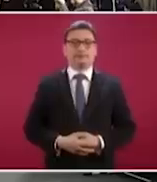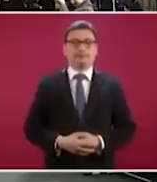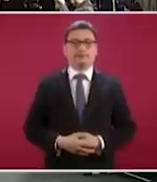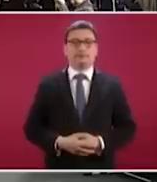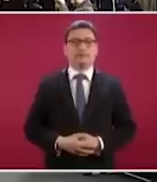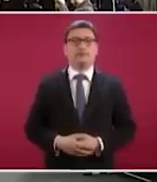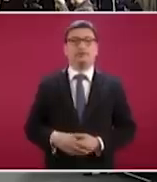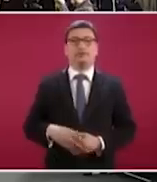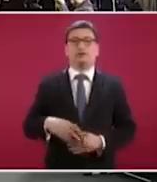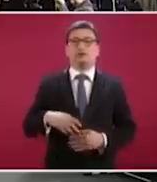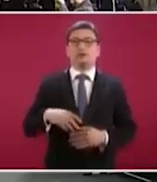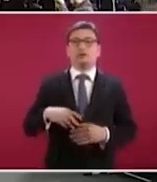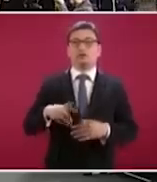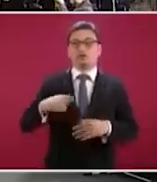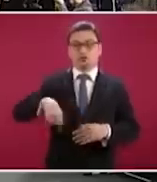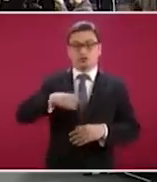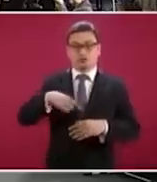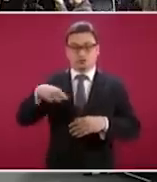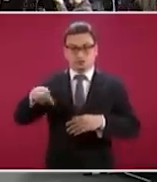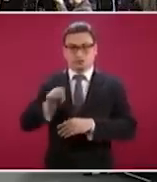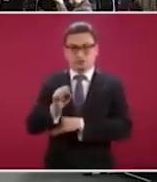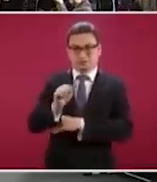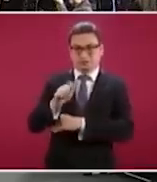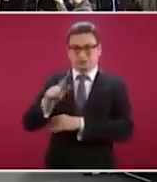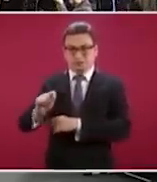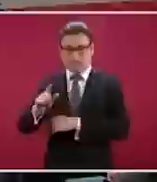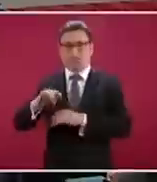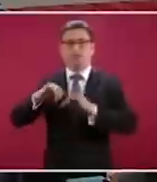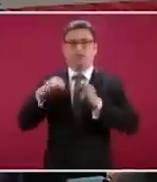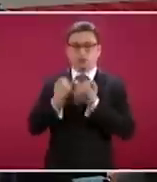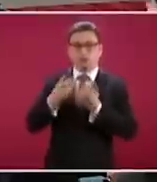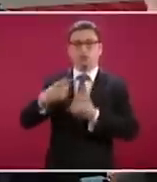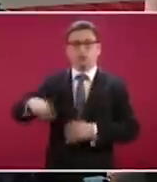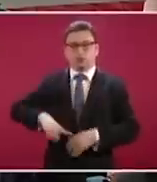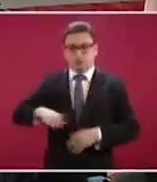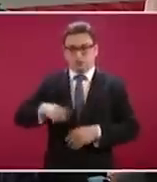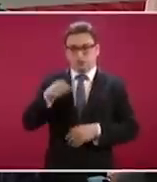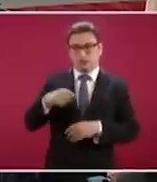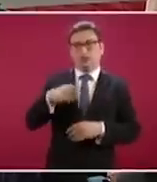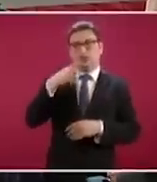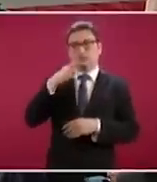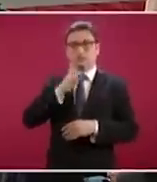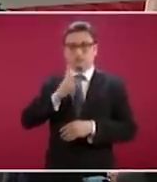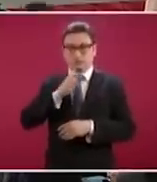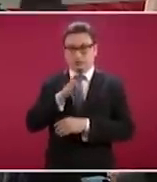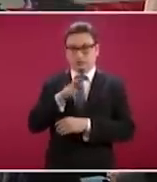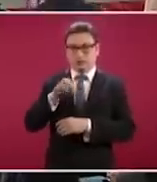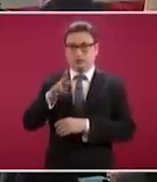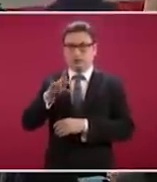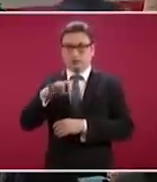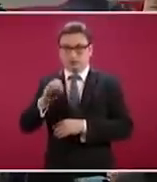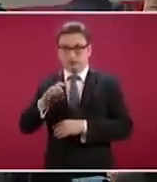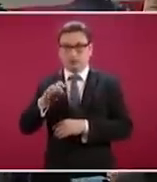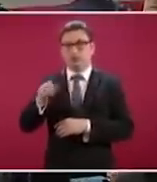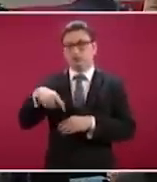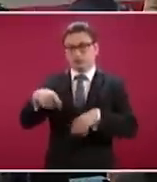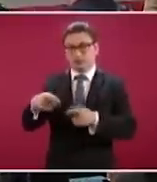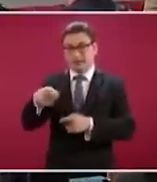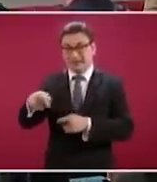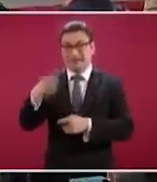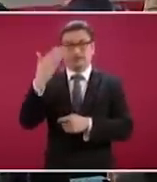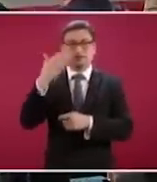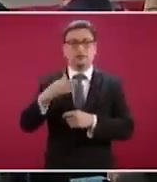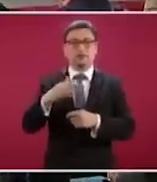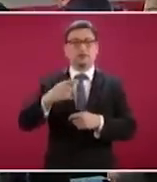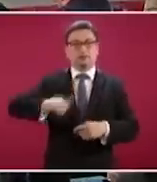de Gobierno de nuestra institución, el SAT, a la doctora Margarita Ríos Farjat, quiero hacer su conocimiento que